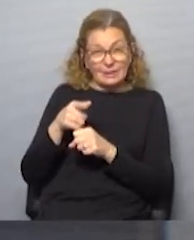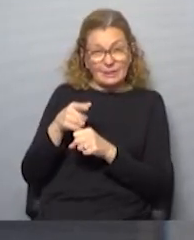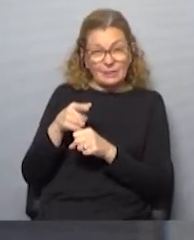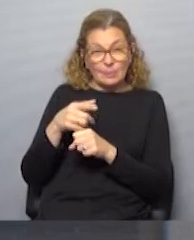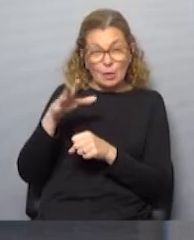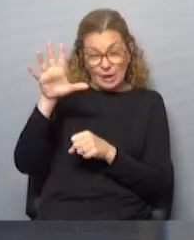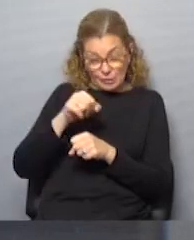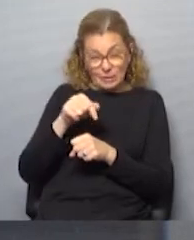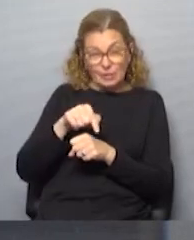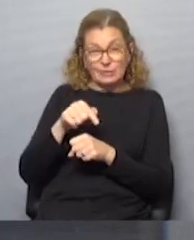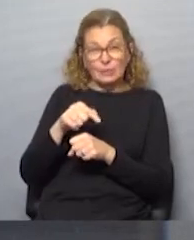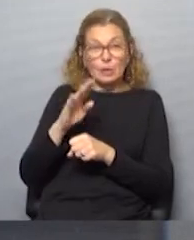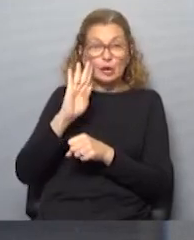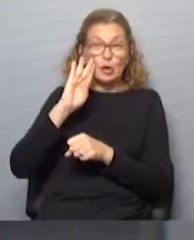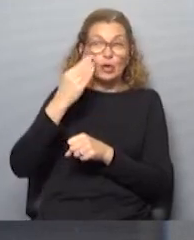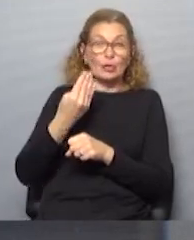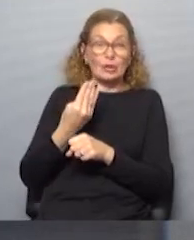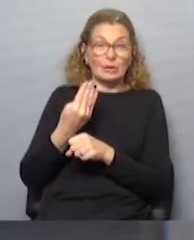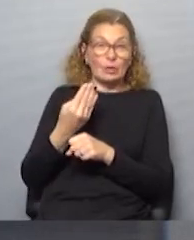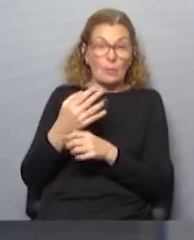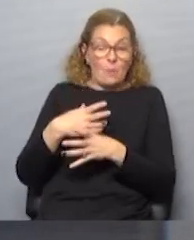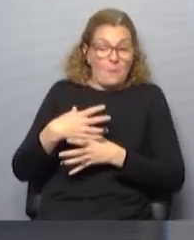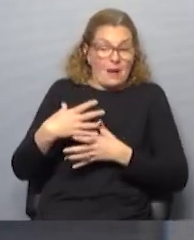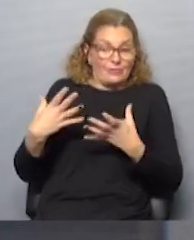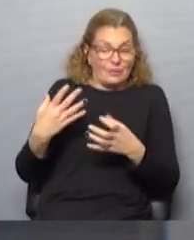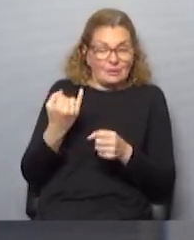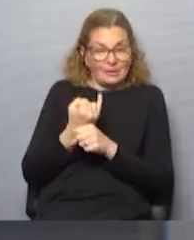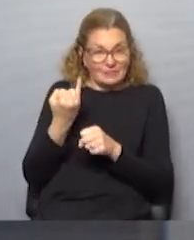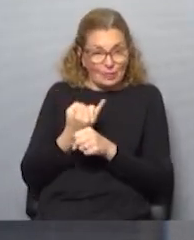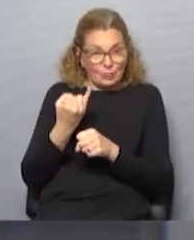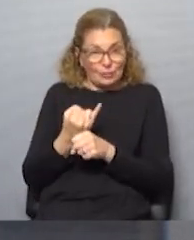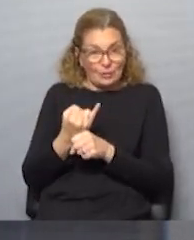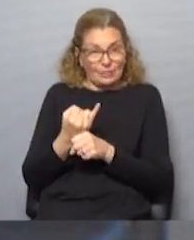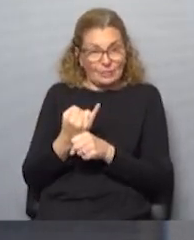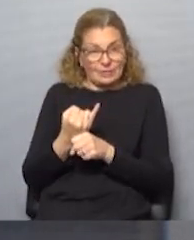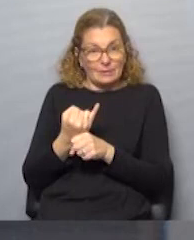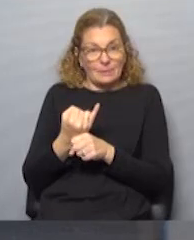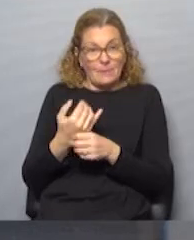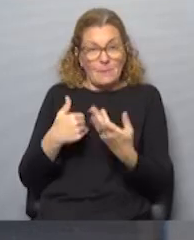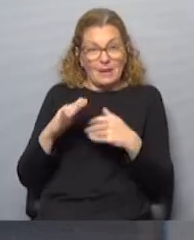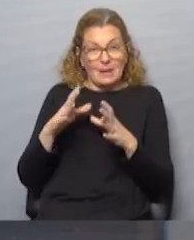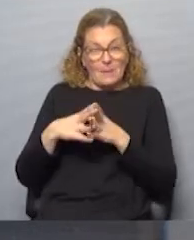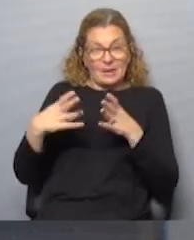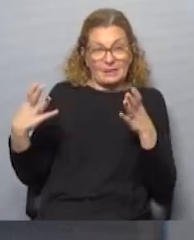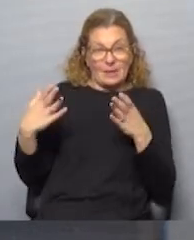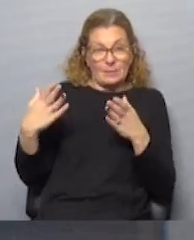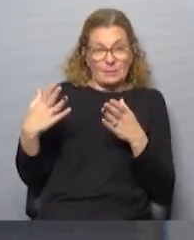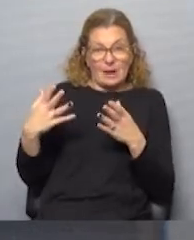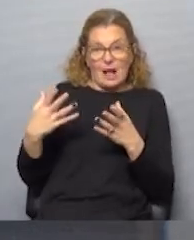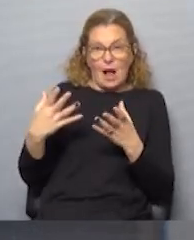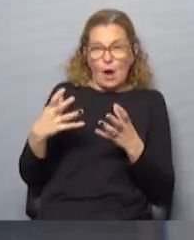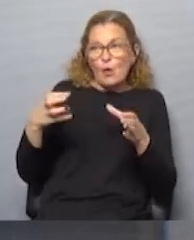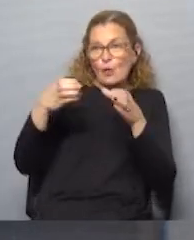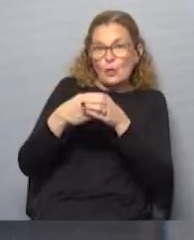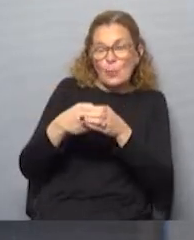que lo traigo a colación sino reconociéndolo como una de las mayores instituciones de las instituciones que más capacidad tienen para dinamizar el sector